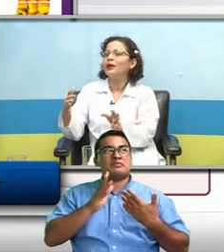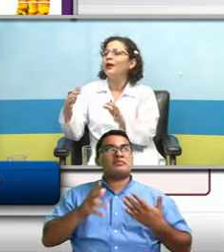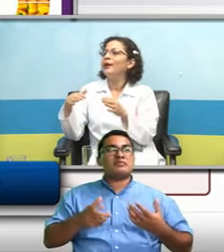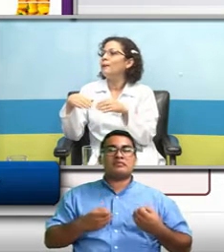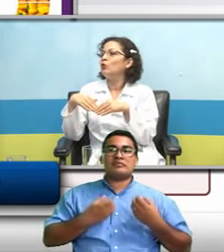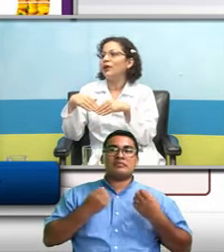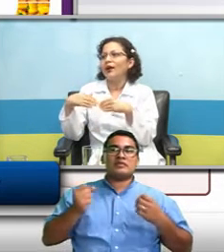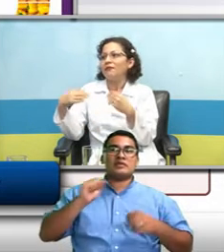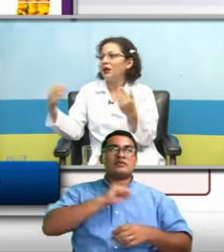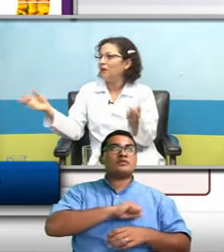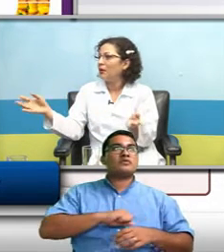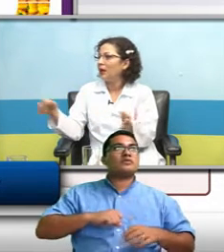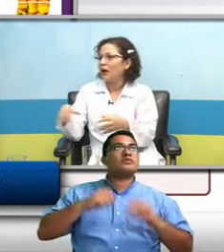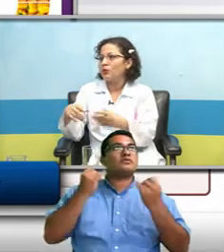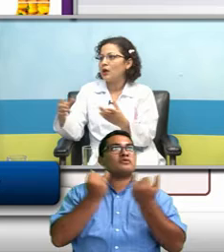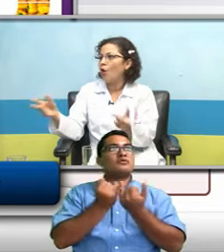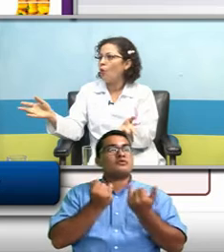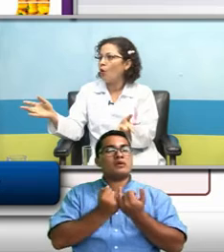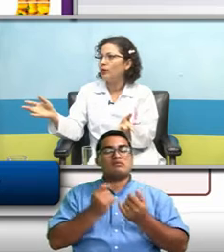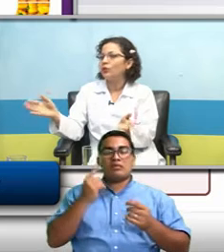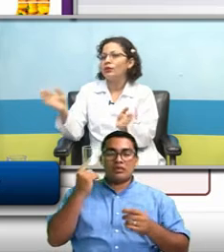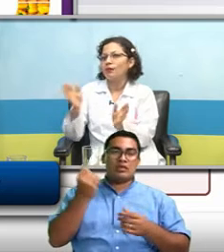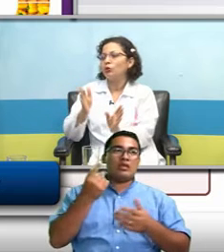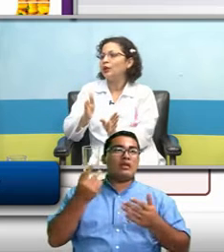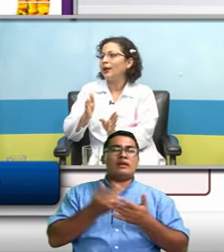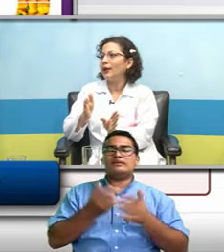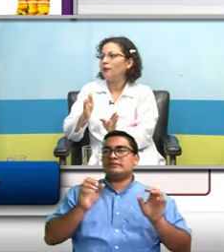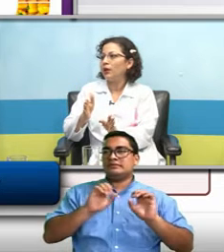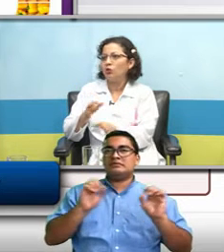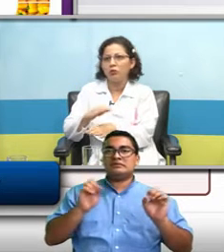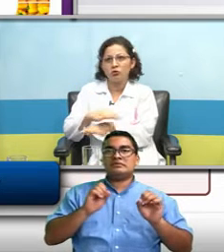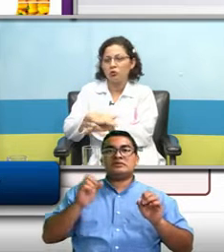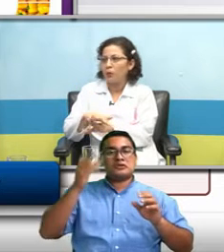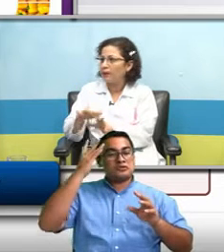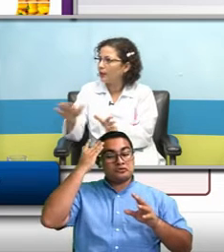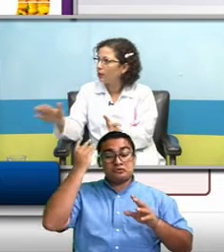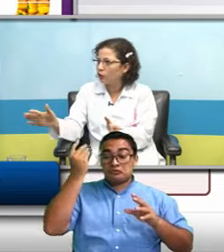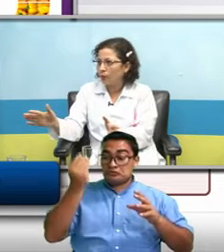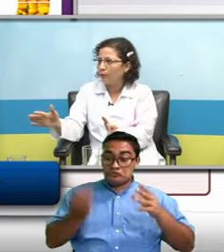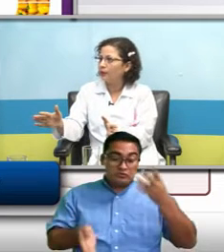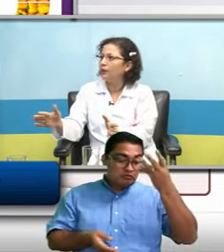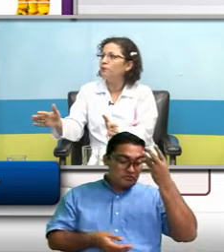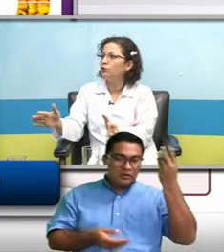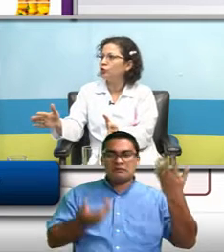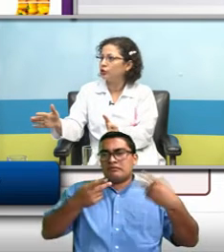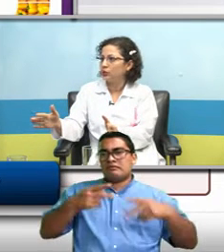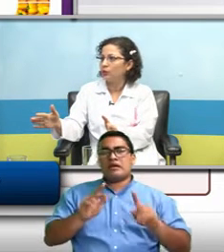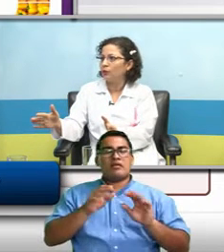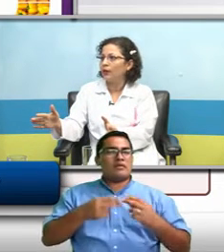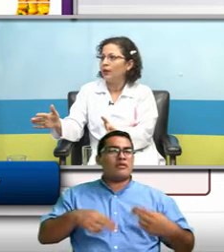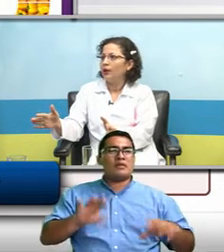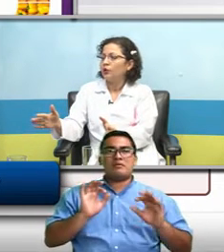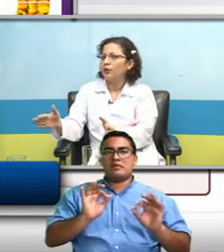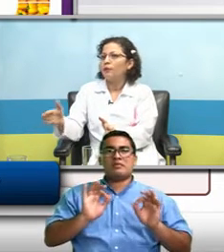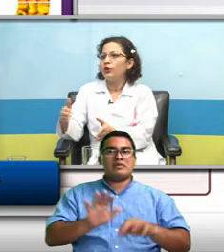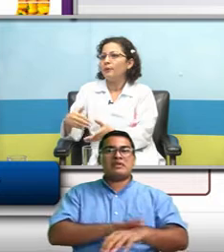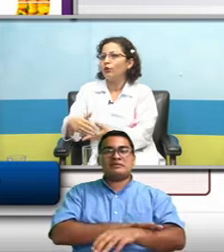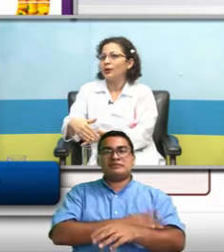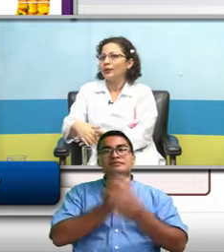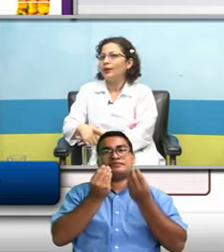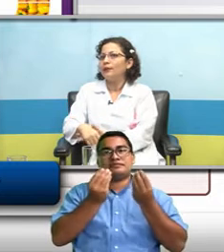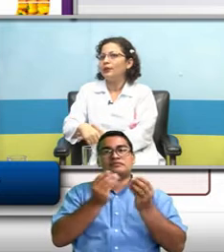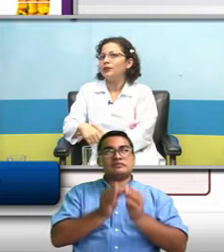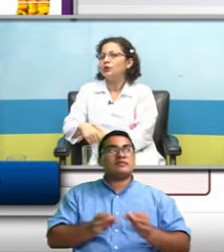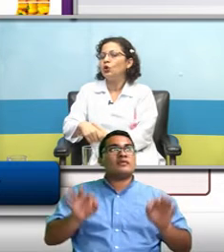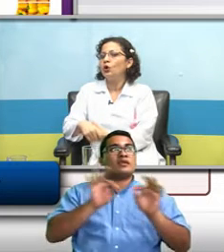paciente que muy rara vez le va a dar náusea o vómito. Sí va a botar el cabello, pero no va a tener normalmente muchos síntomas. Entonces es muy